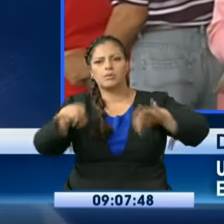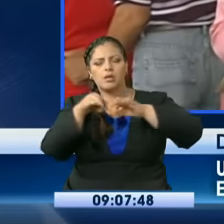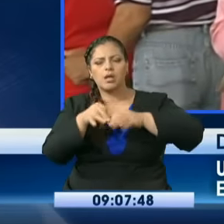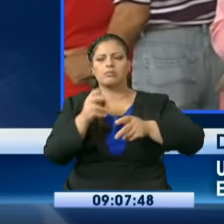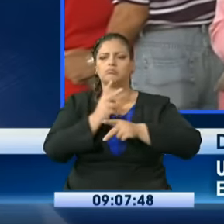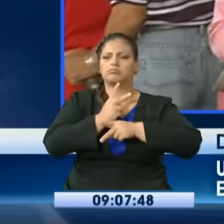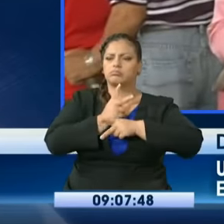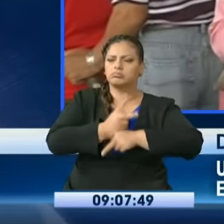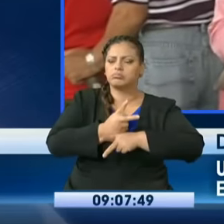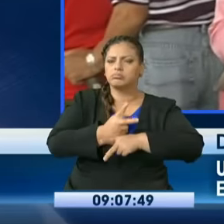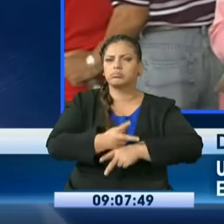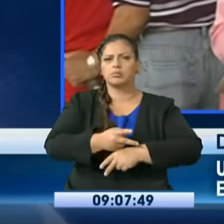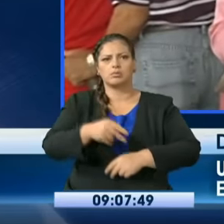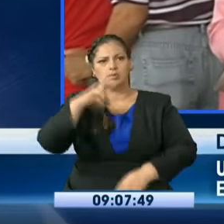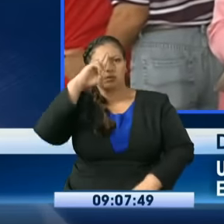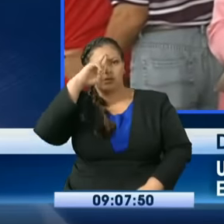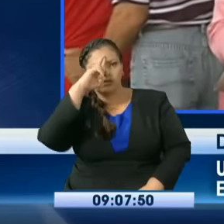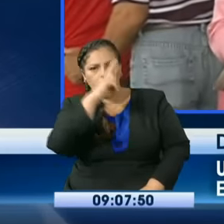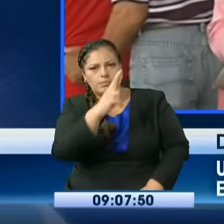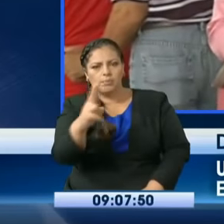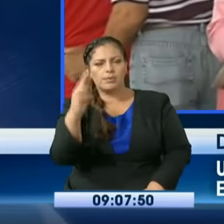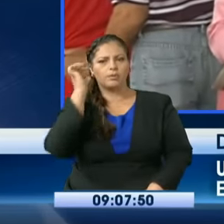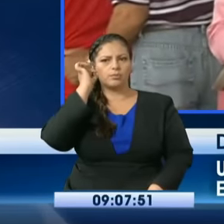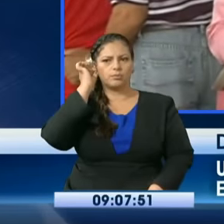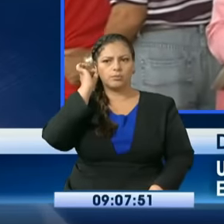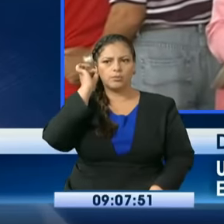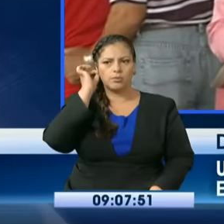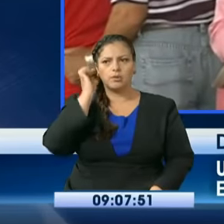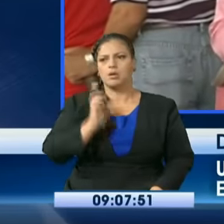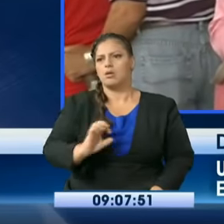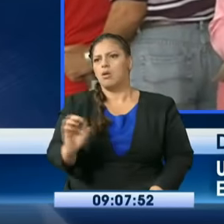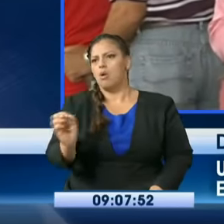importante, Jorge. Todos debemos actuar al ver un acto